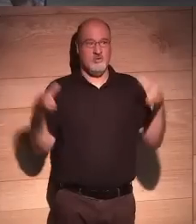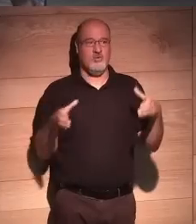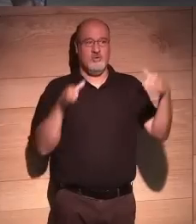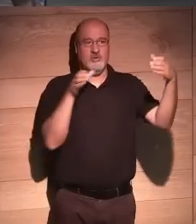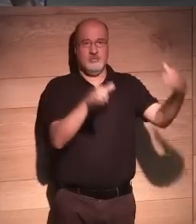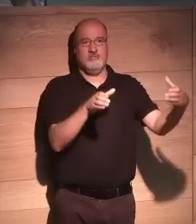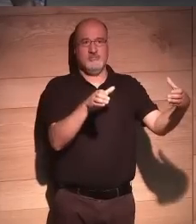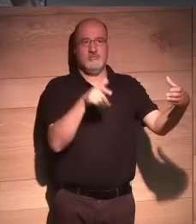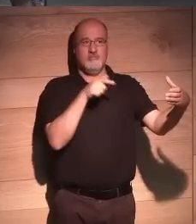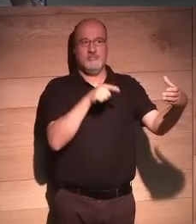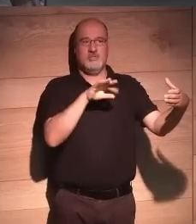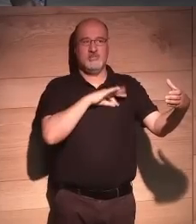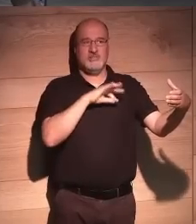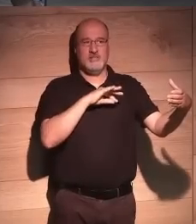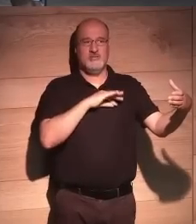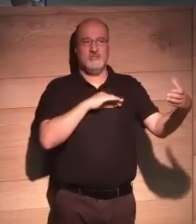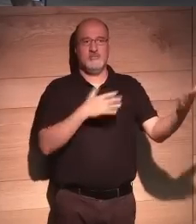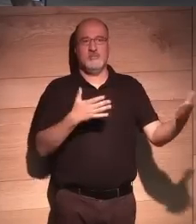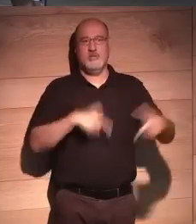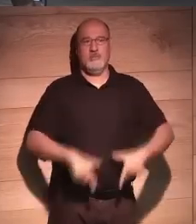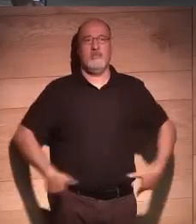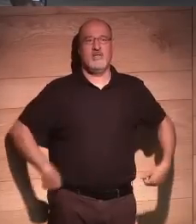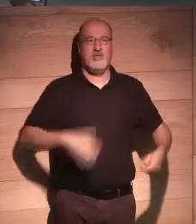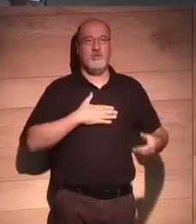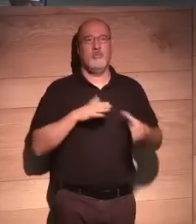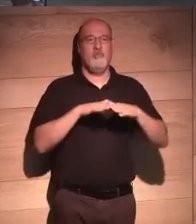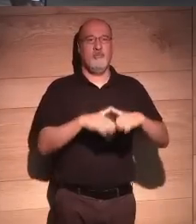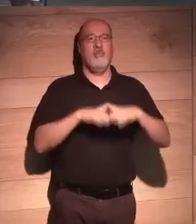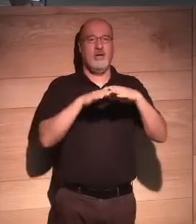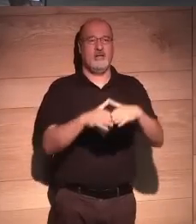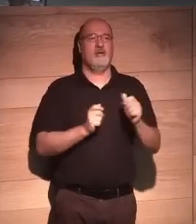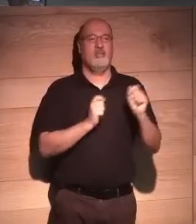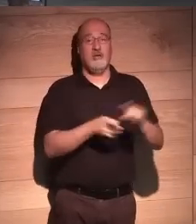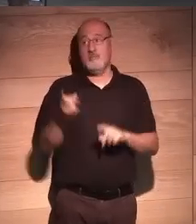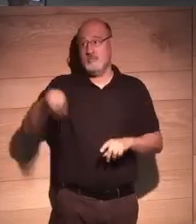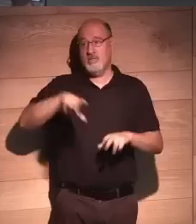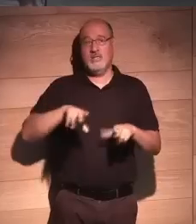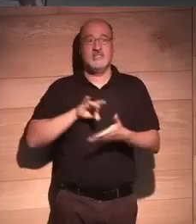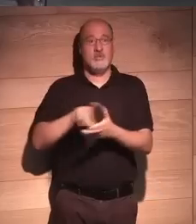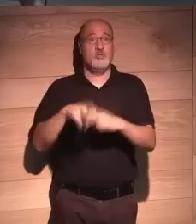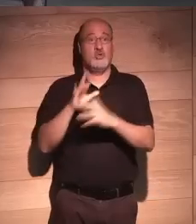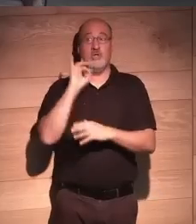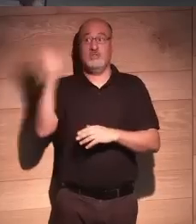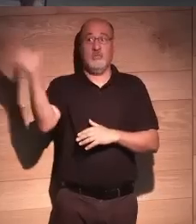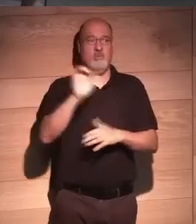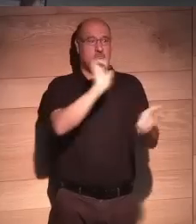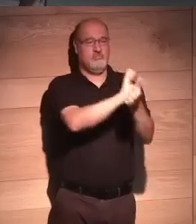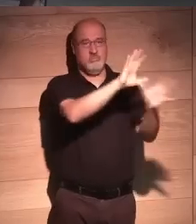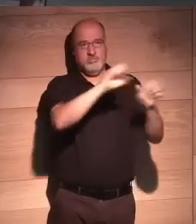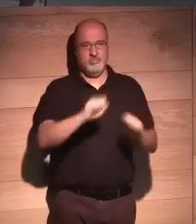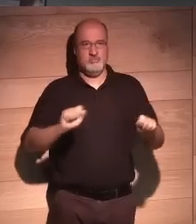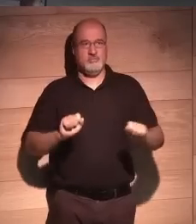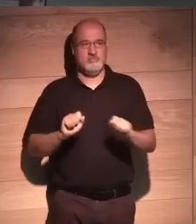chaqueta. Con un señor Con la que en bañador tocaba, en un claro. barco. Chaqueta no da Llamaríamos a confianza. servicios sociales de inmediato. Inmediatamente. Bueno,